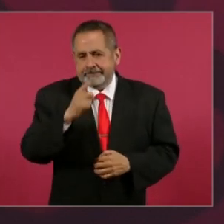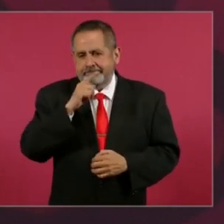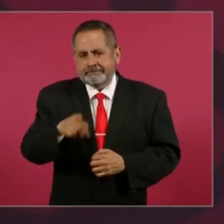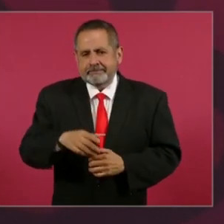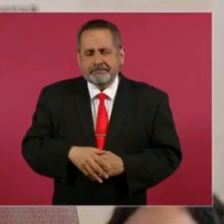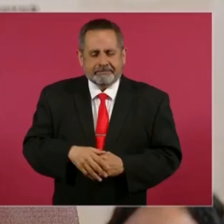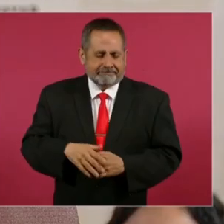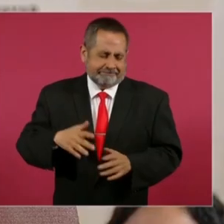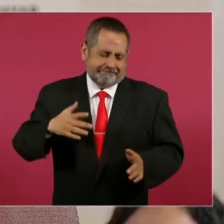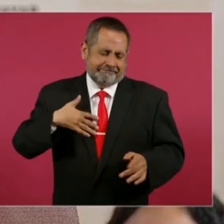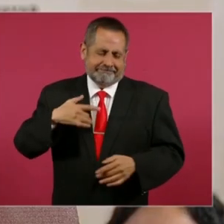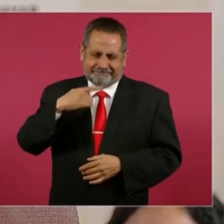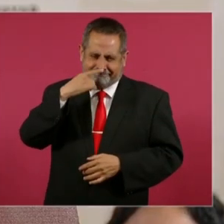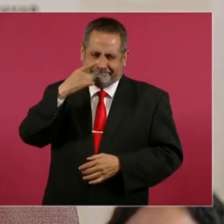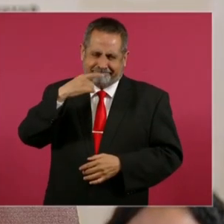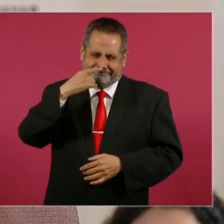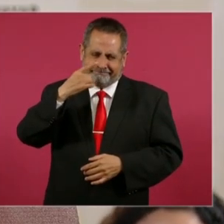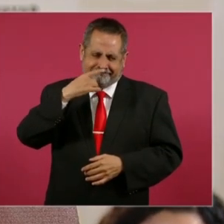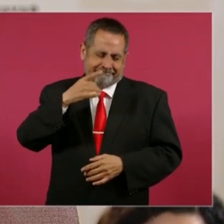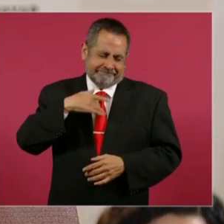tirar aceite,